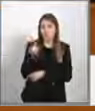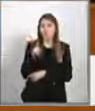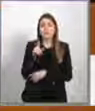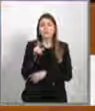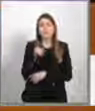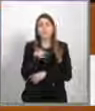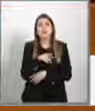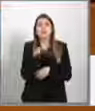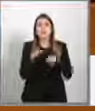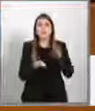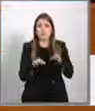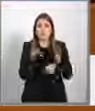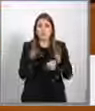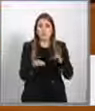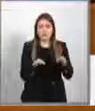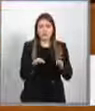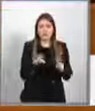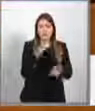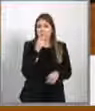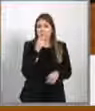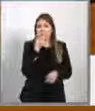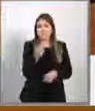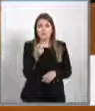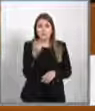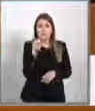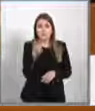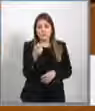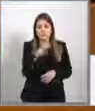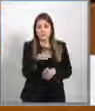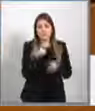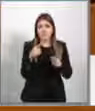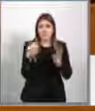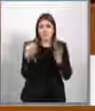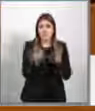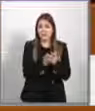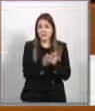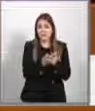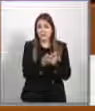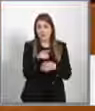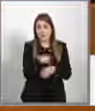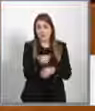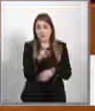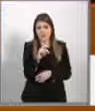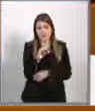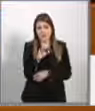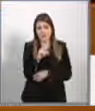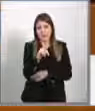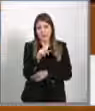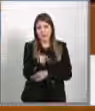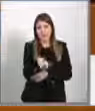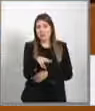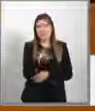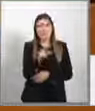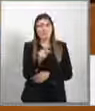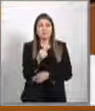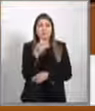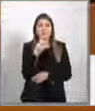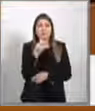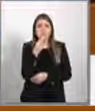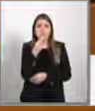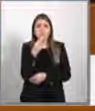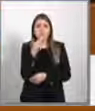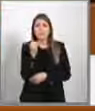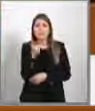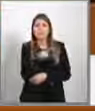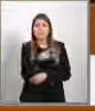Justicia, dijeron con toda claridad que este dictamen era deficiente y no recogía